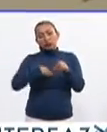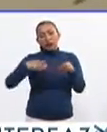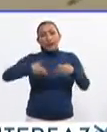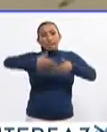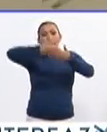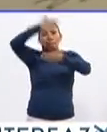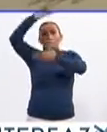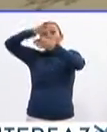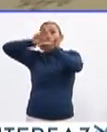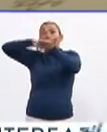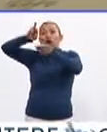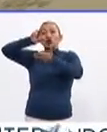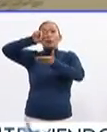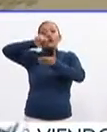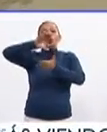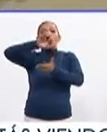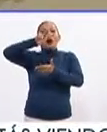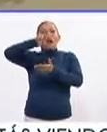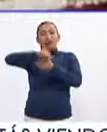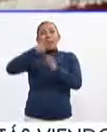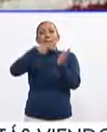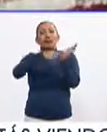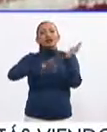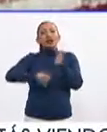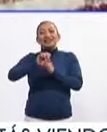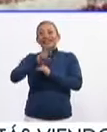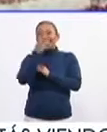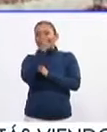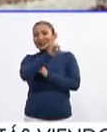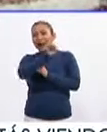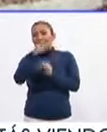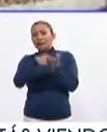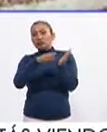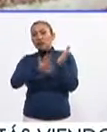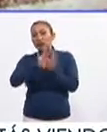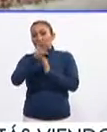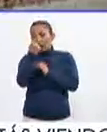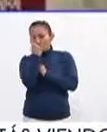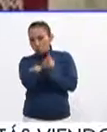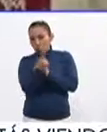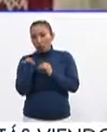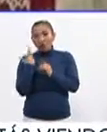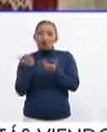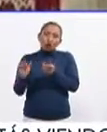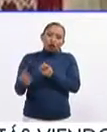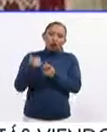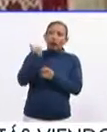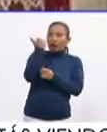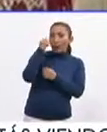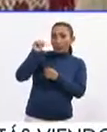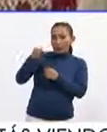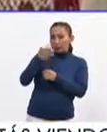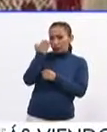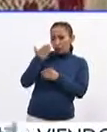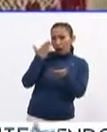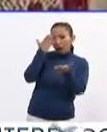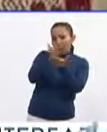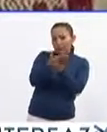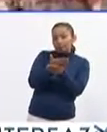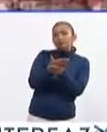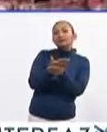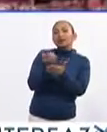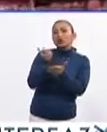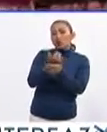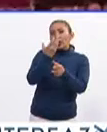de murales creados por Roberto Cueva del Río entre 1933 y 1941, y otros alumnos de esta misma institución